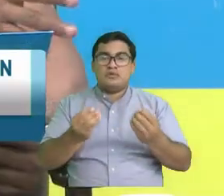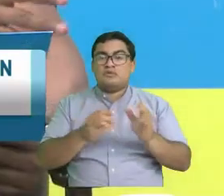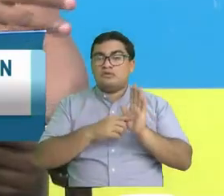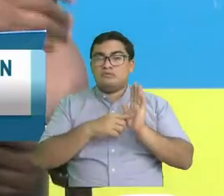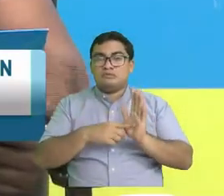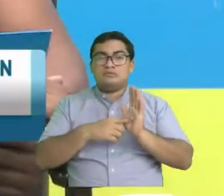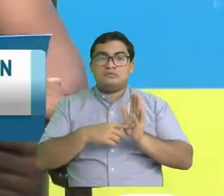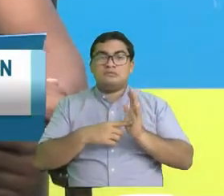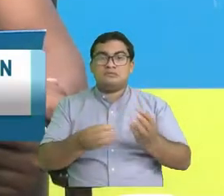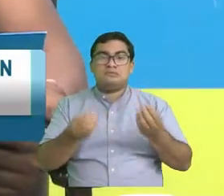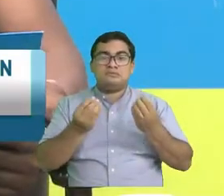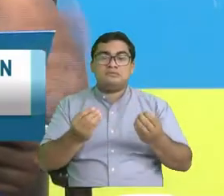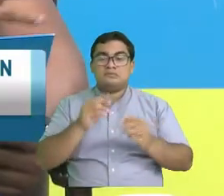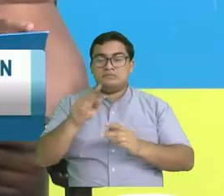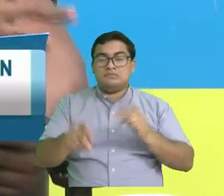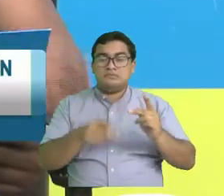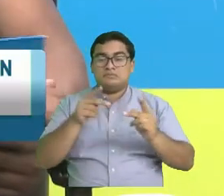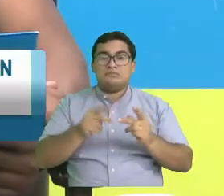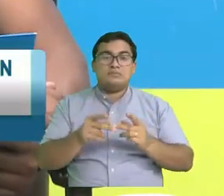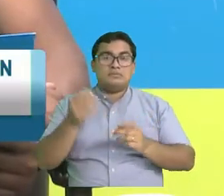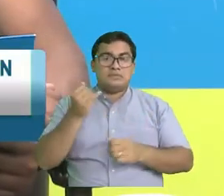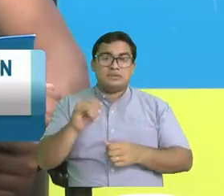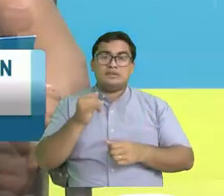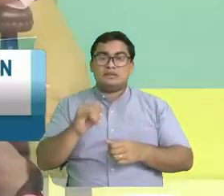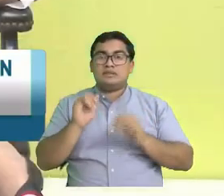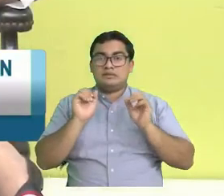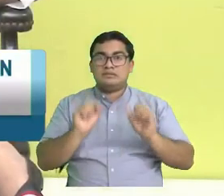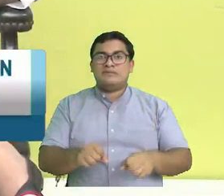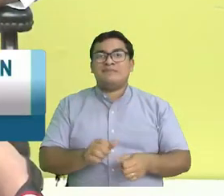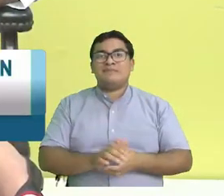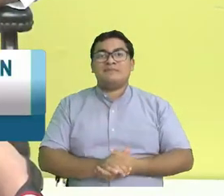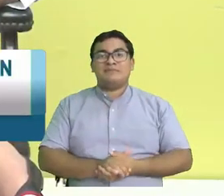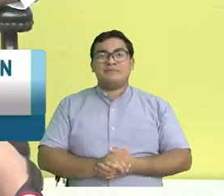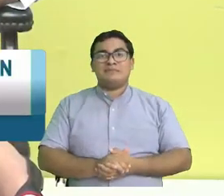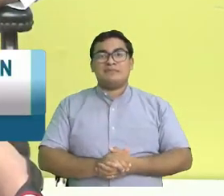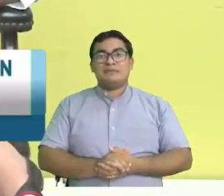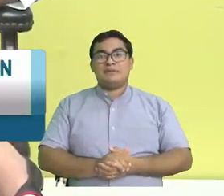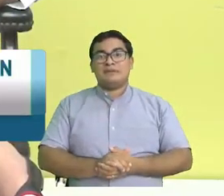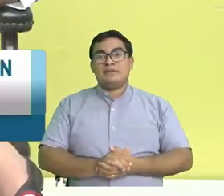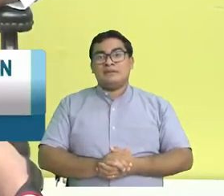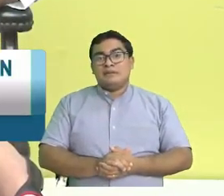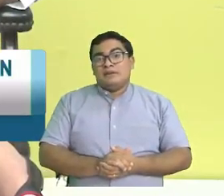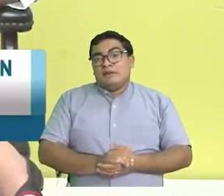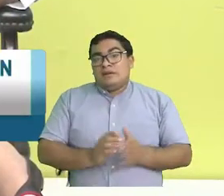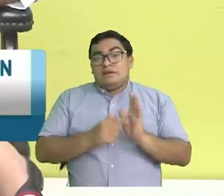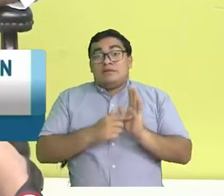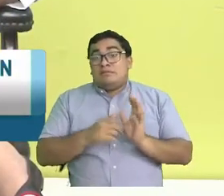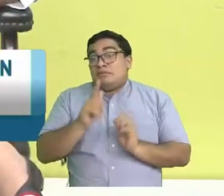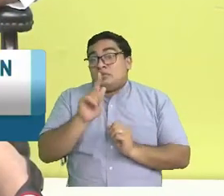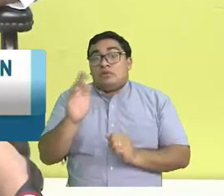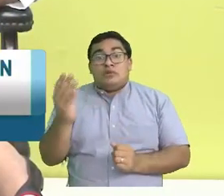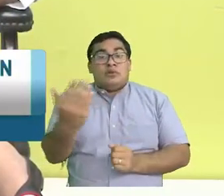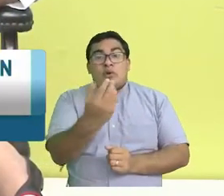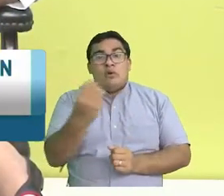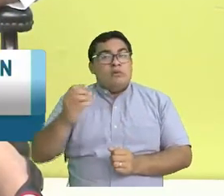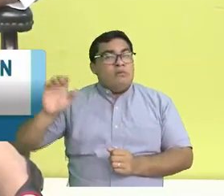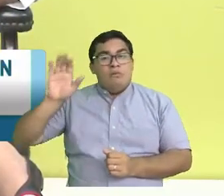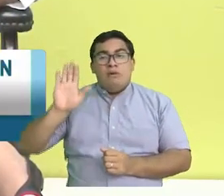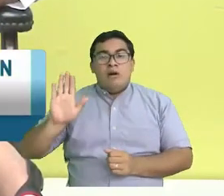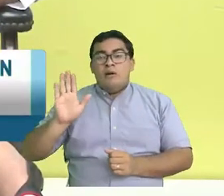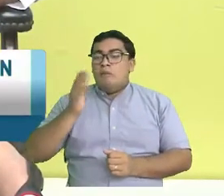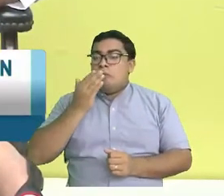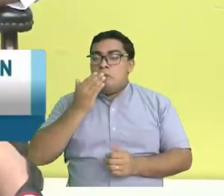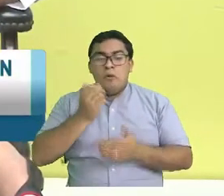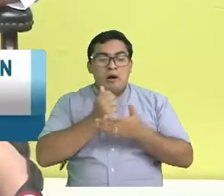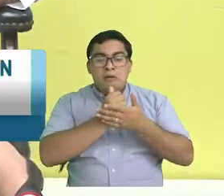¿Fármaco y cuando el niño está extremo, pues? Sí, en la mayoría de los casos, sí, si todos nos comprometemos de una buena manera. Si el